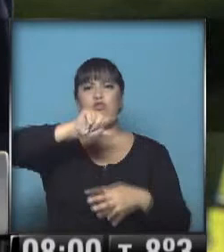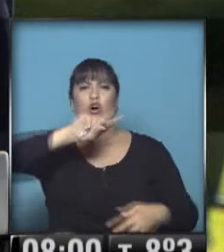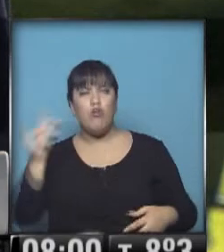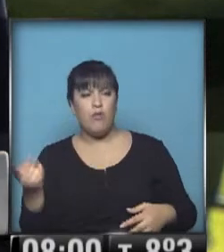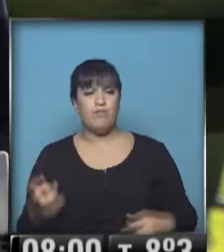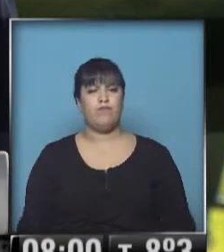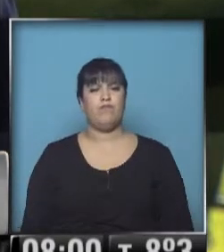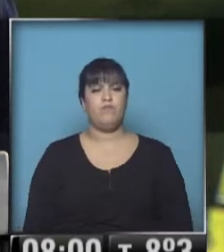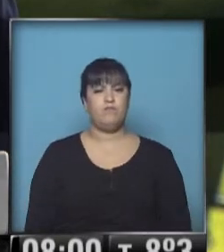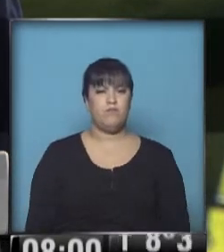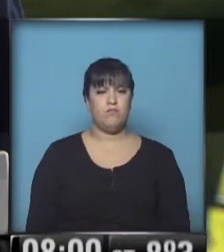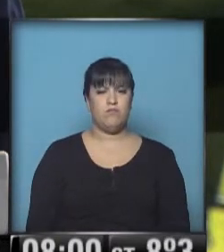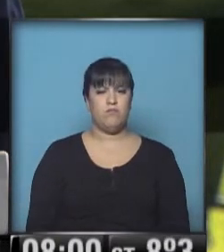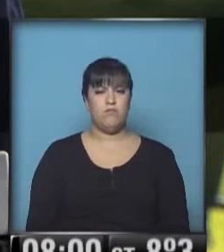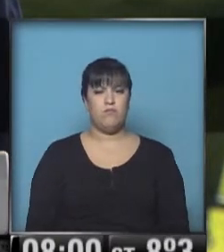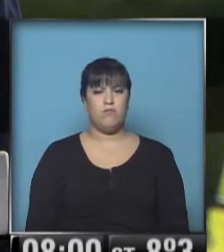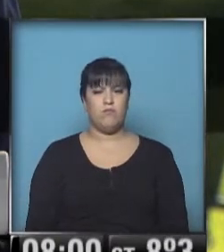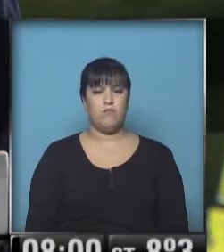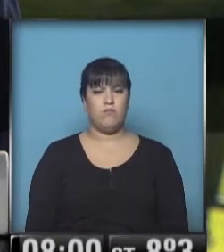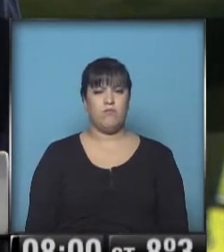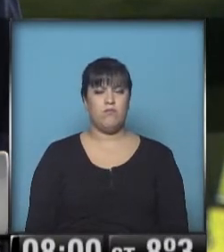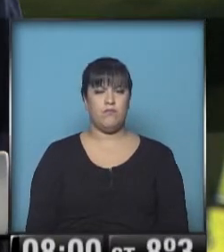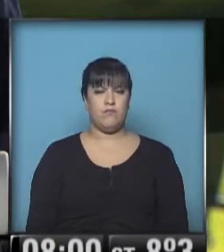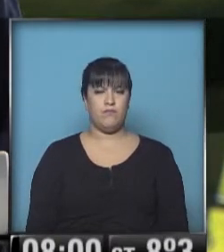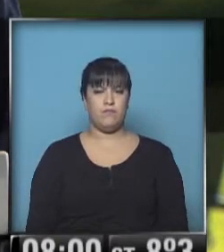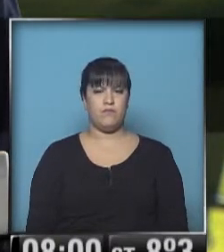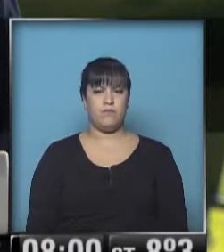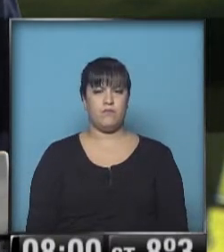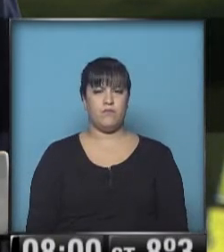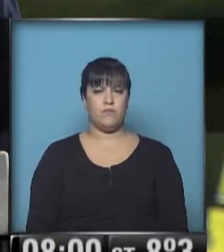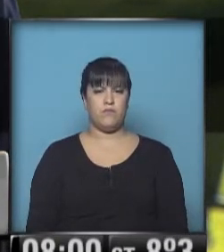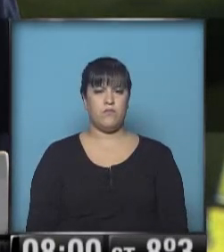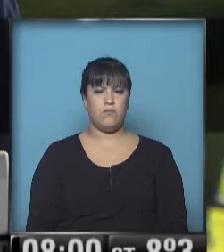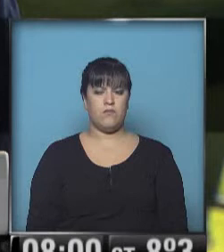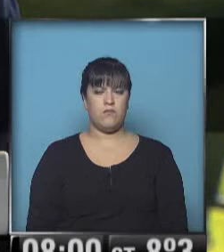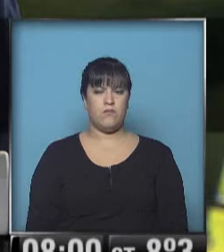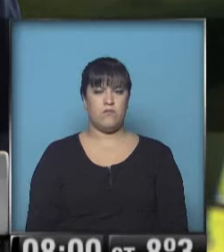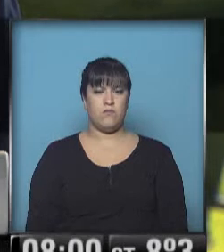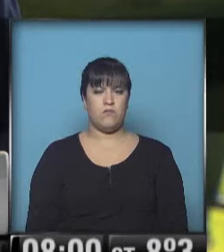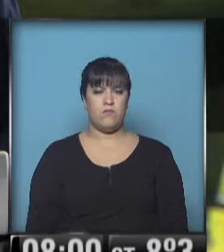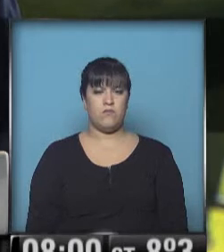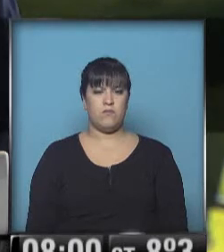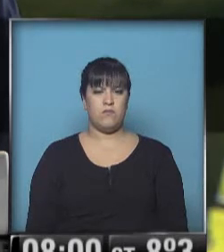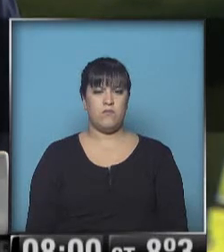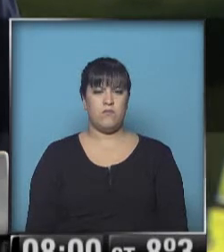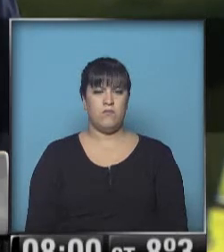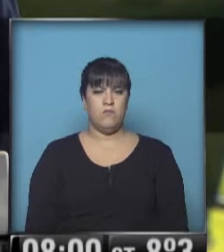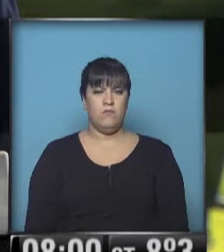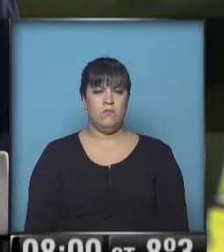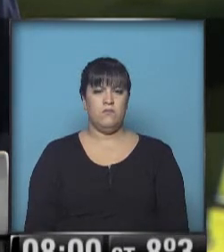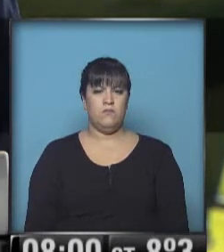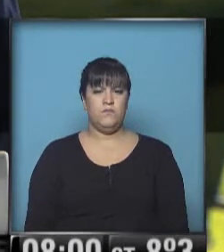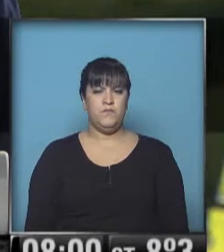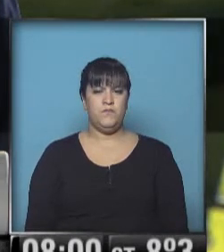The overall effort will take time. There will be challenges ahead, but we're going to do what's necessary to take the fight to this terrorist